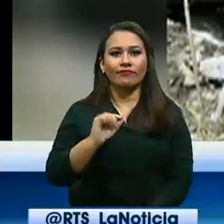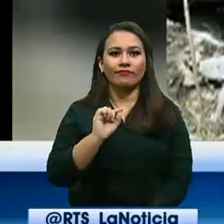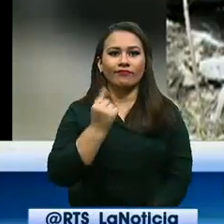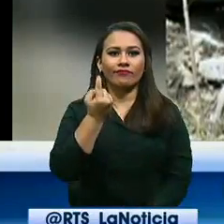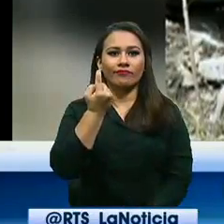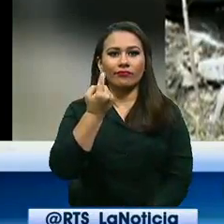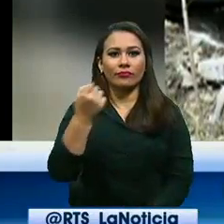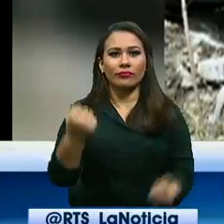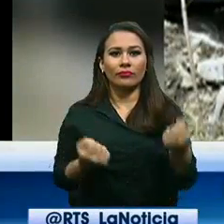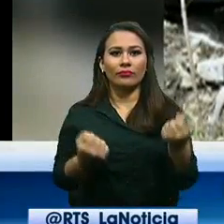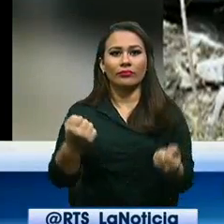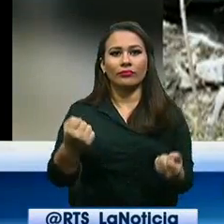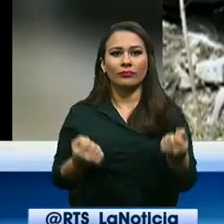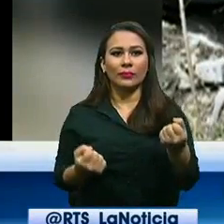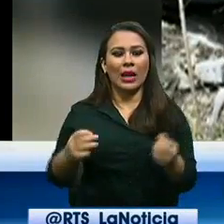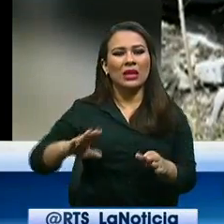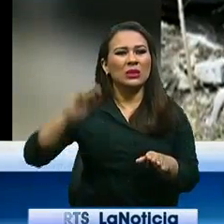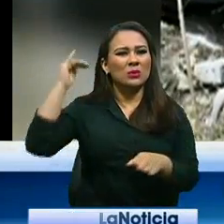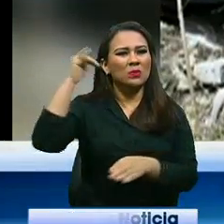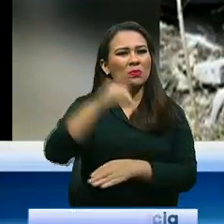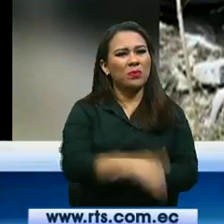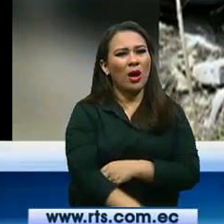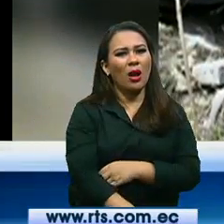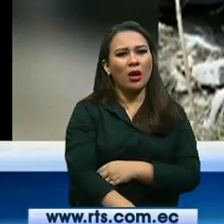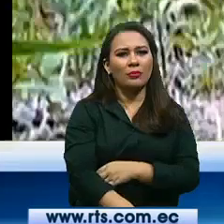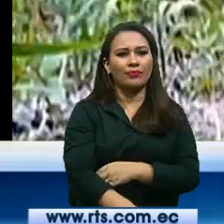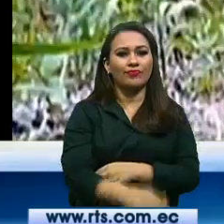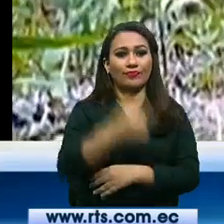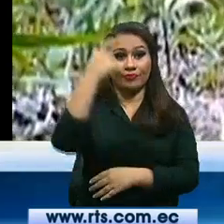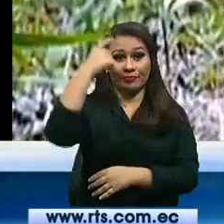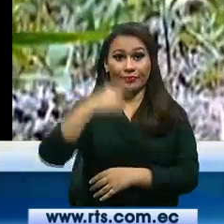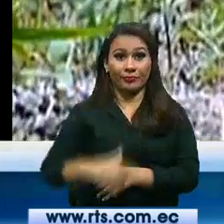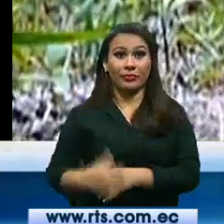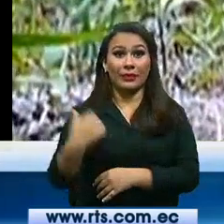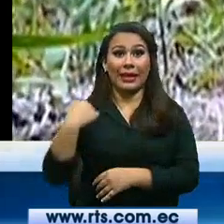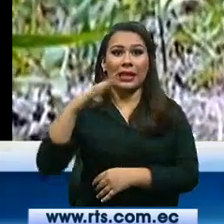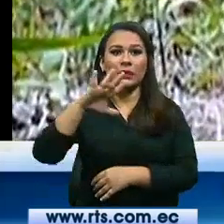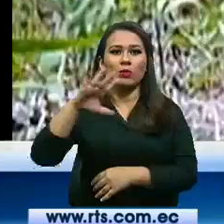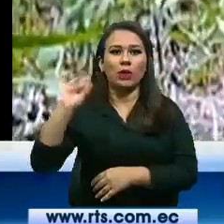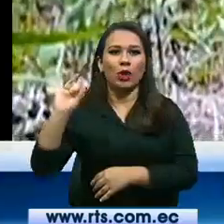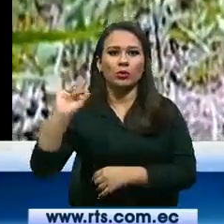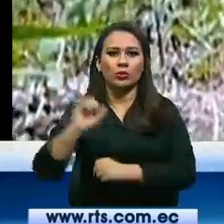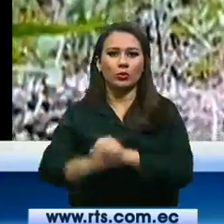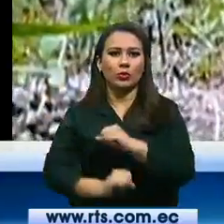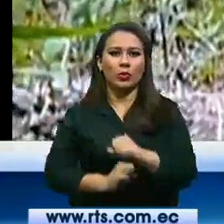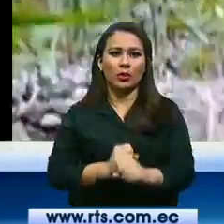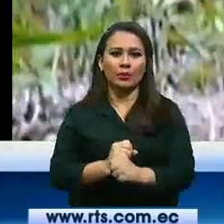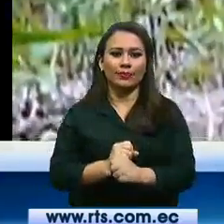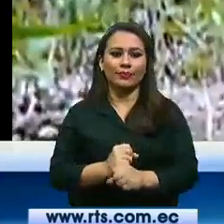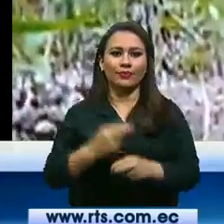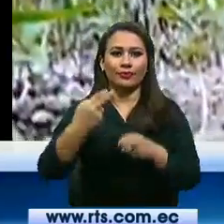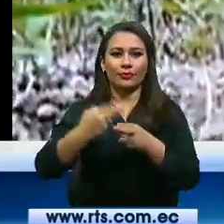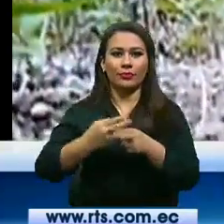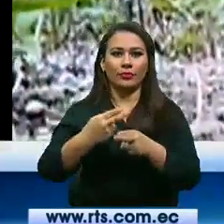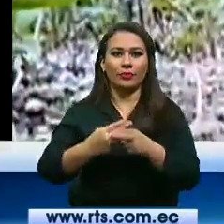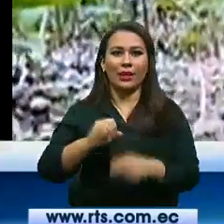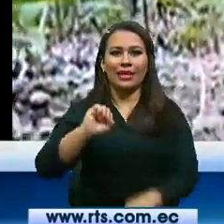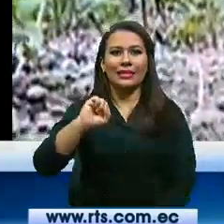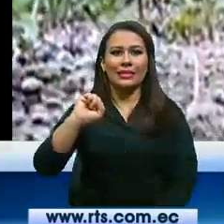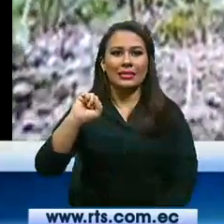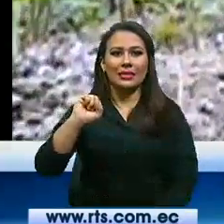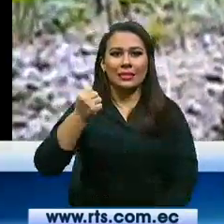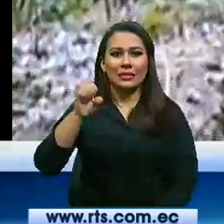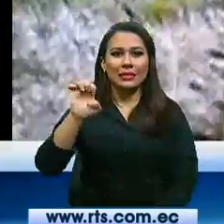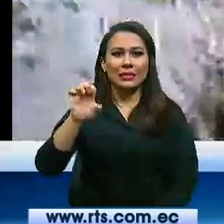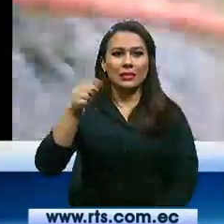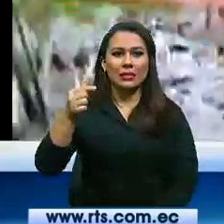falleció producto del aparatoso accidente. La víctima tendría 58 años de edad y respondería al nombre de Segundo Gallego